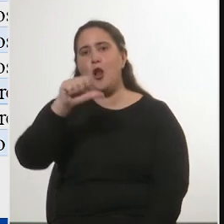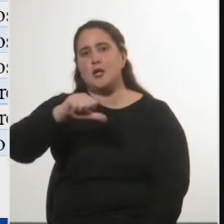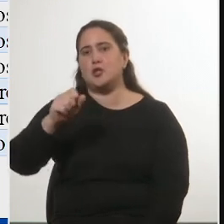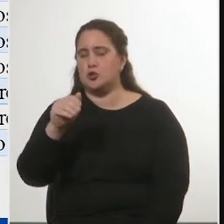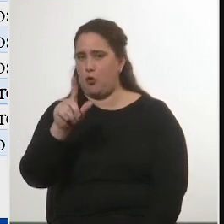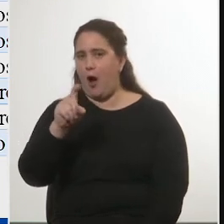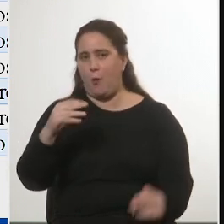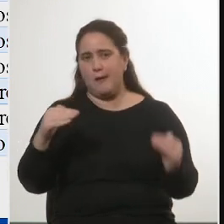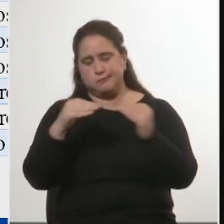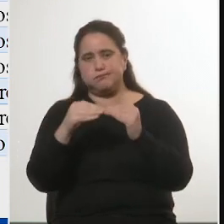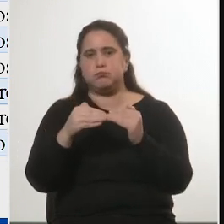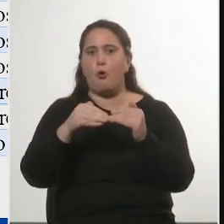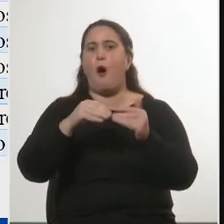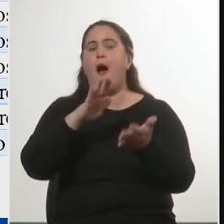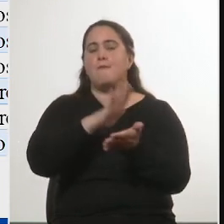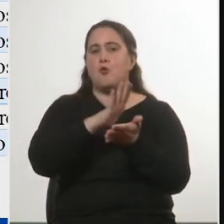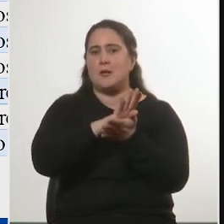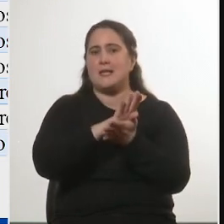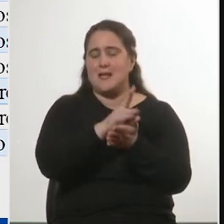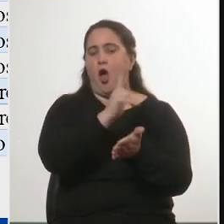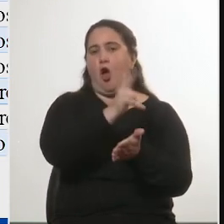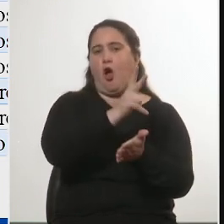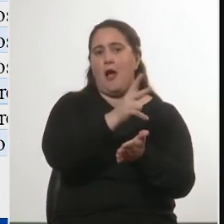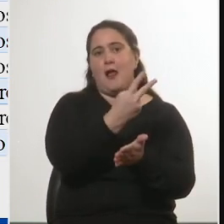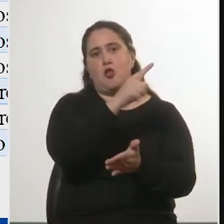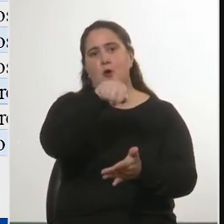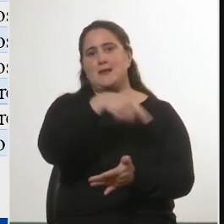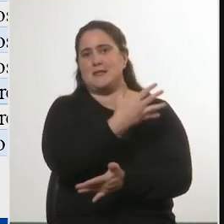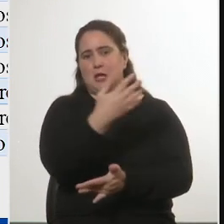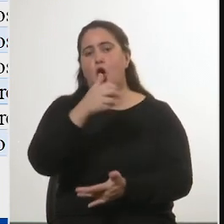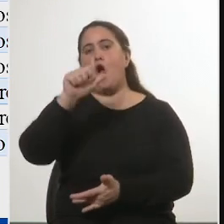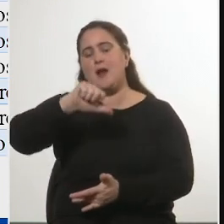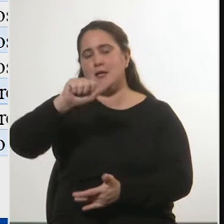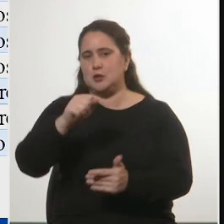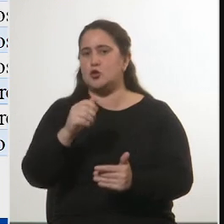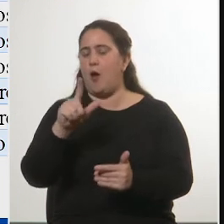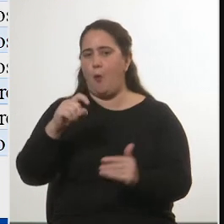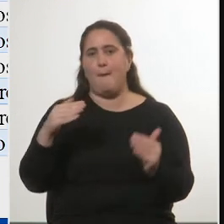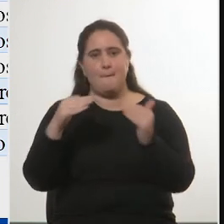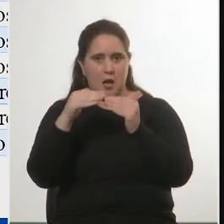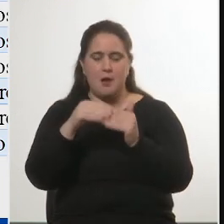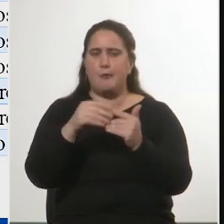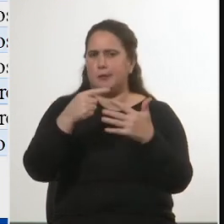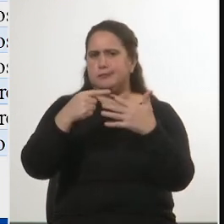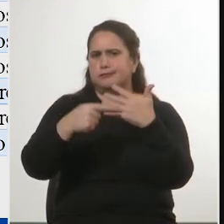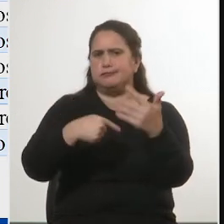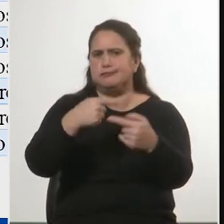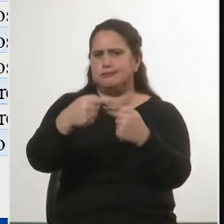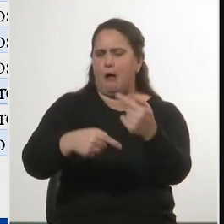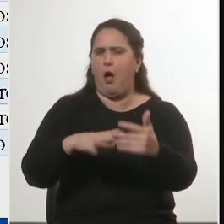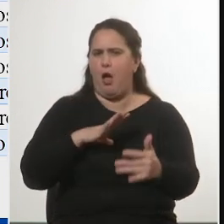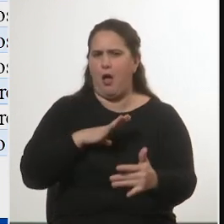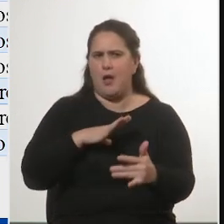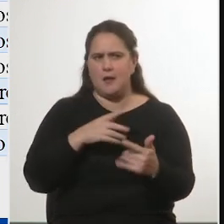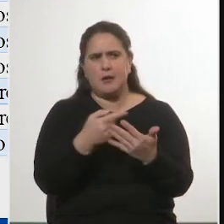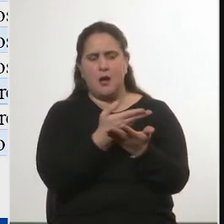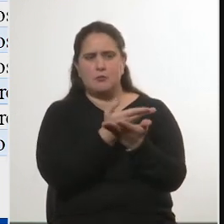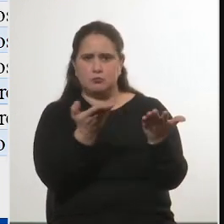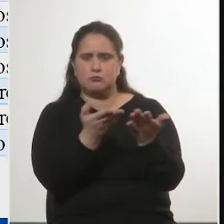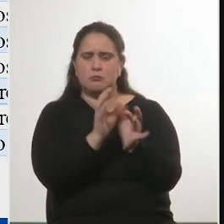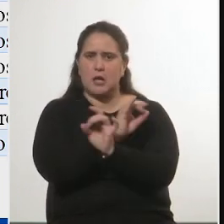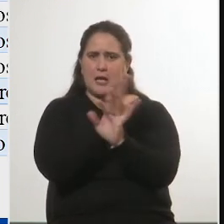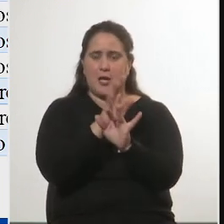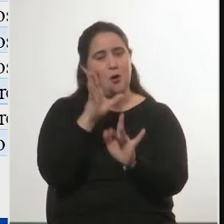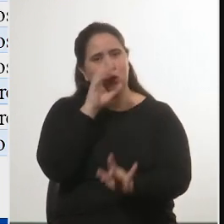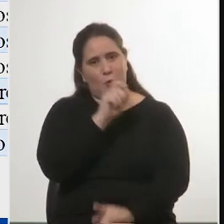congelada, 2,5 litros, 200 gramos de nuggets, 2,3 litros. Y para que sea un poquito gráfico, para